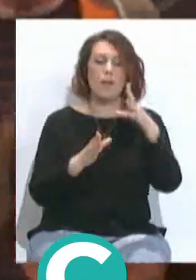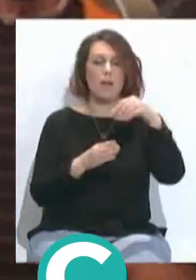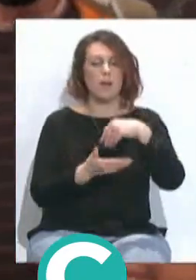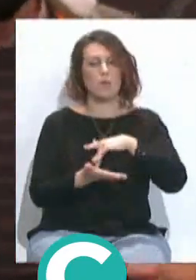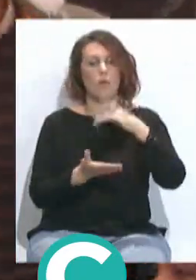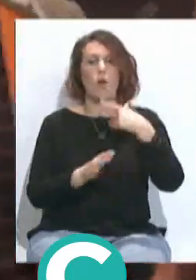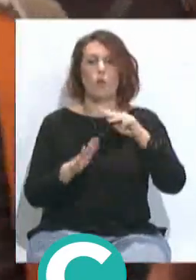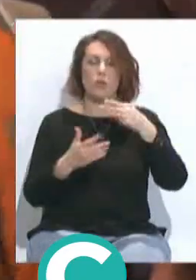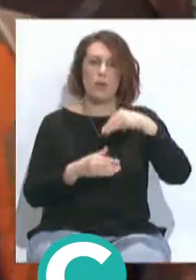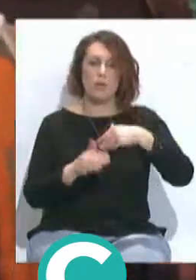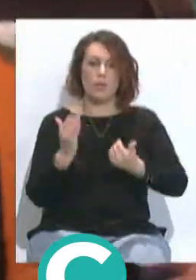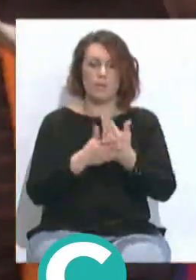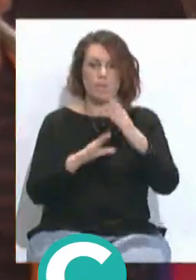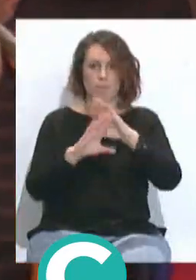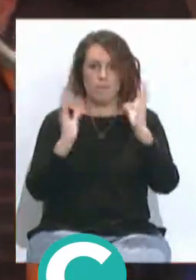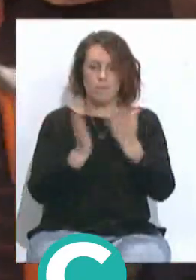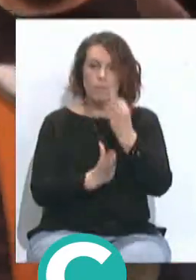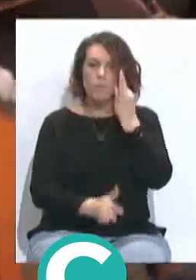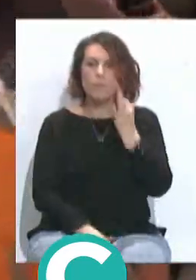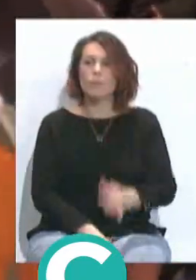marzo, Día Internacional de la Mujer.